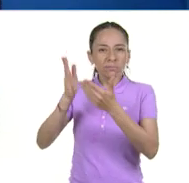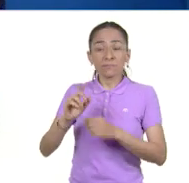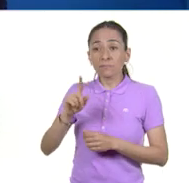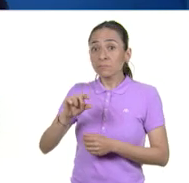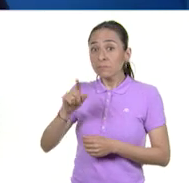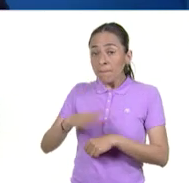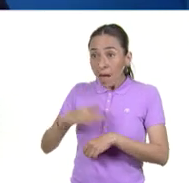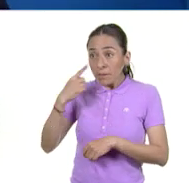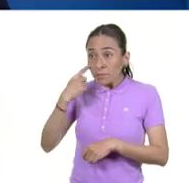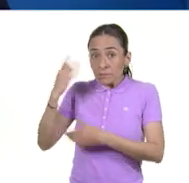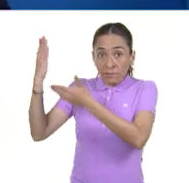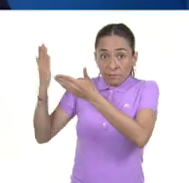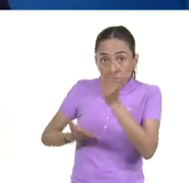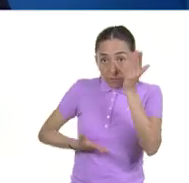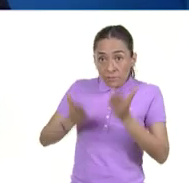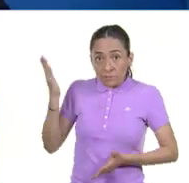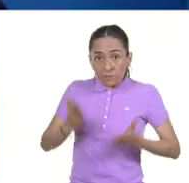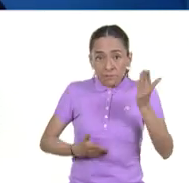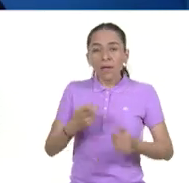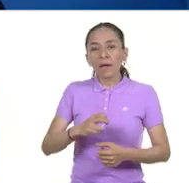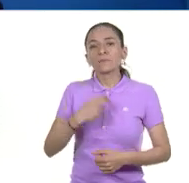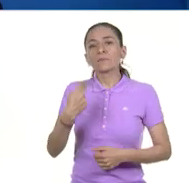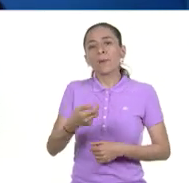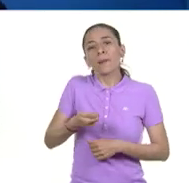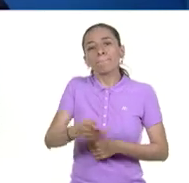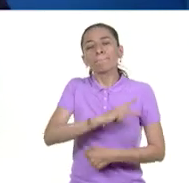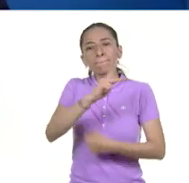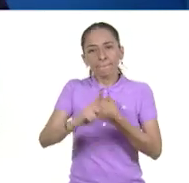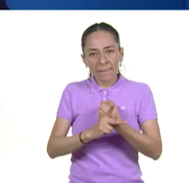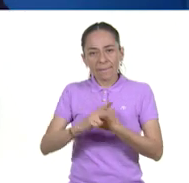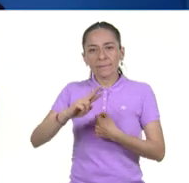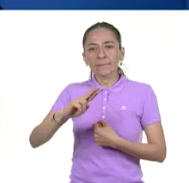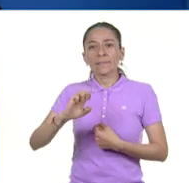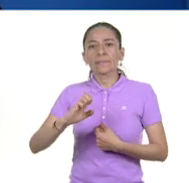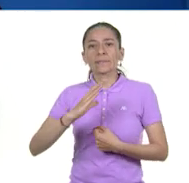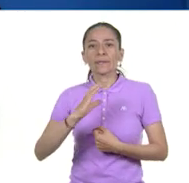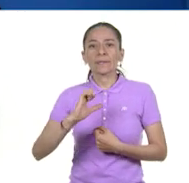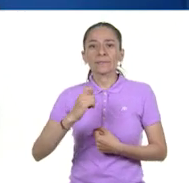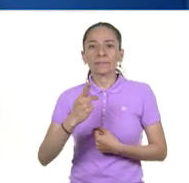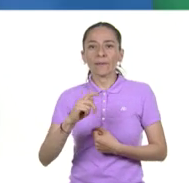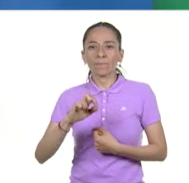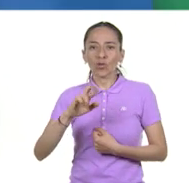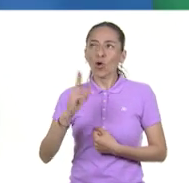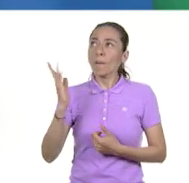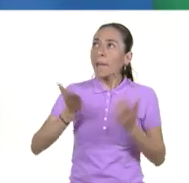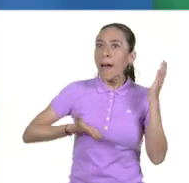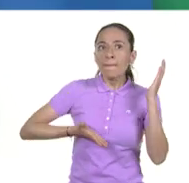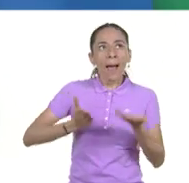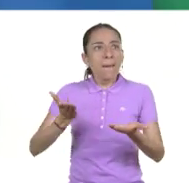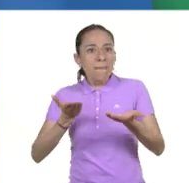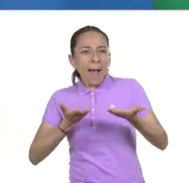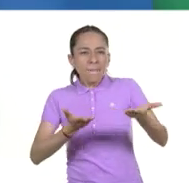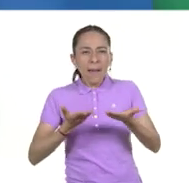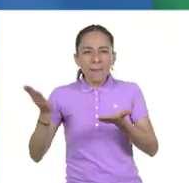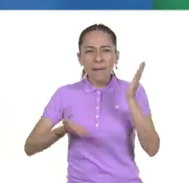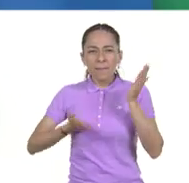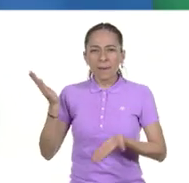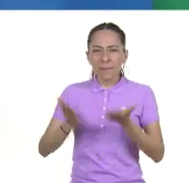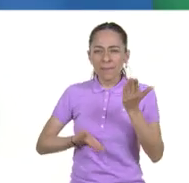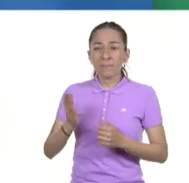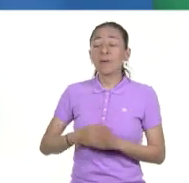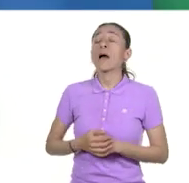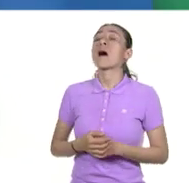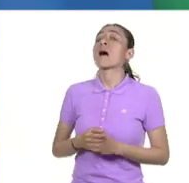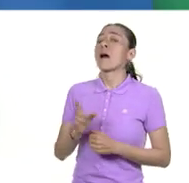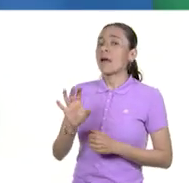de personas, se le denomina países receptores de migrantes. Ok, entonces eso quiere decir